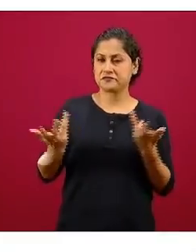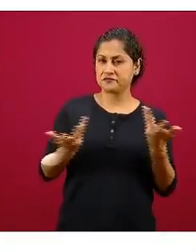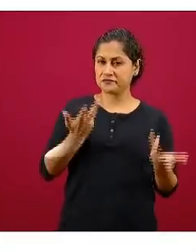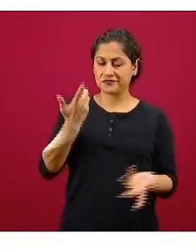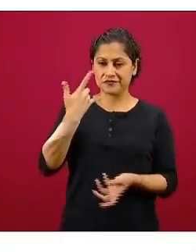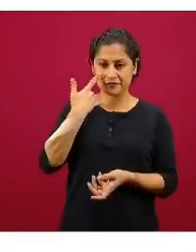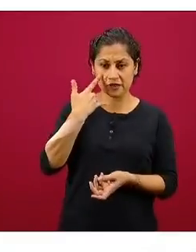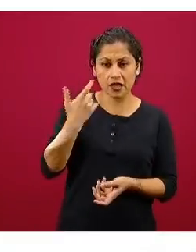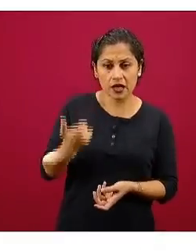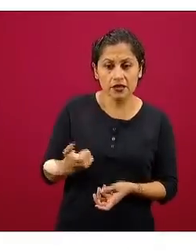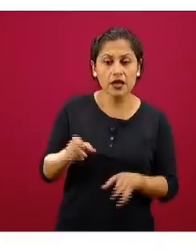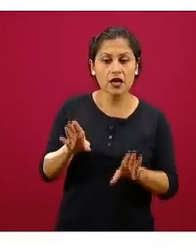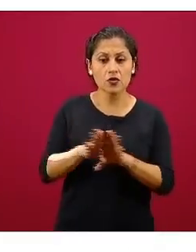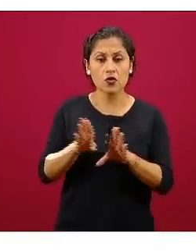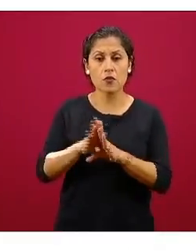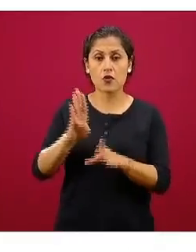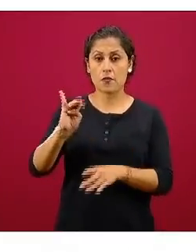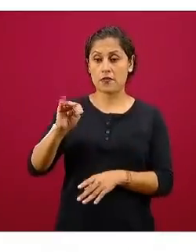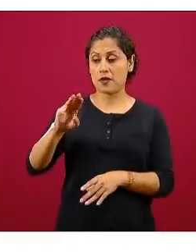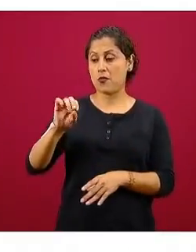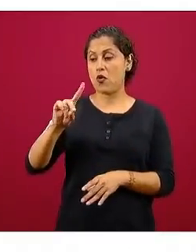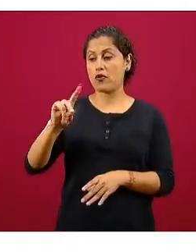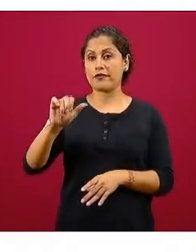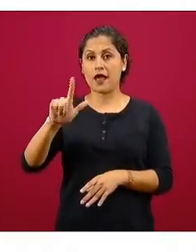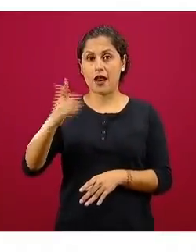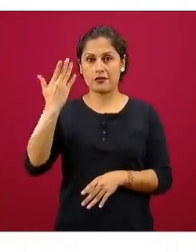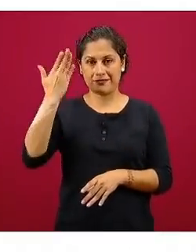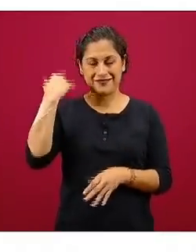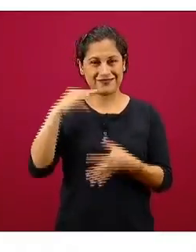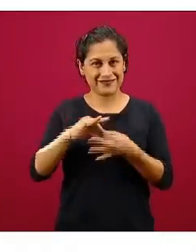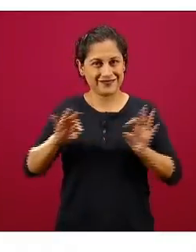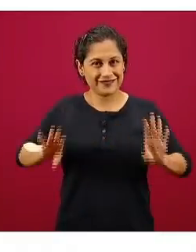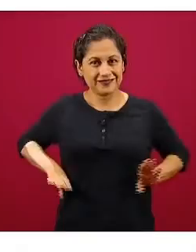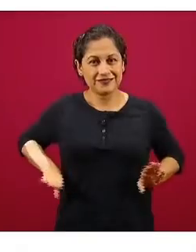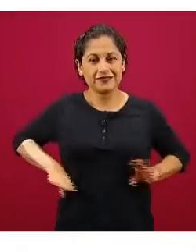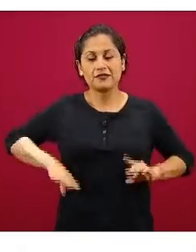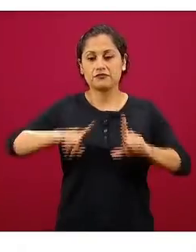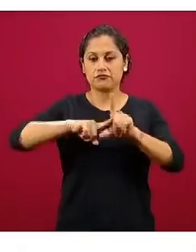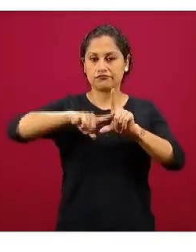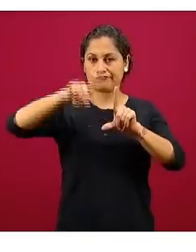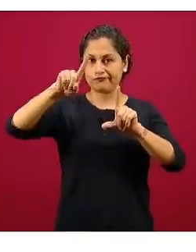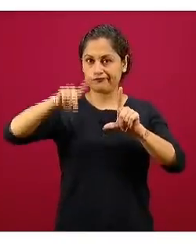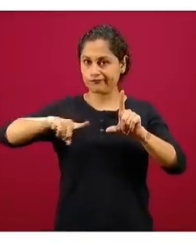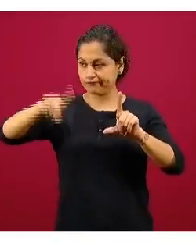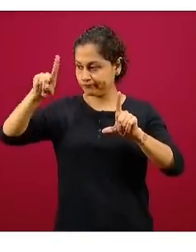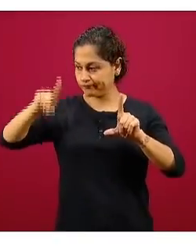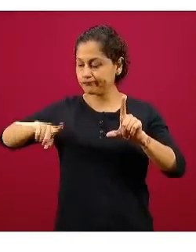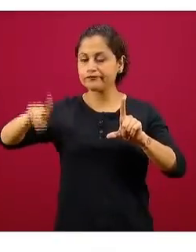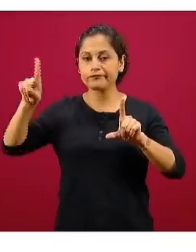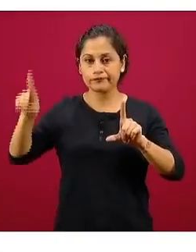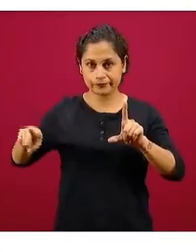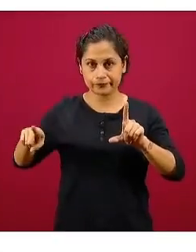comportamiento bimodal de estas dos curvas correspondientes a dos fenómenos de